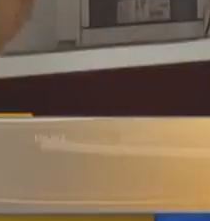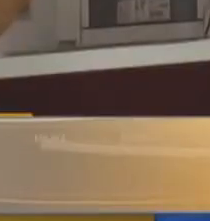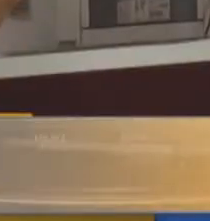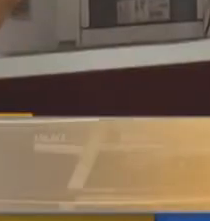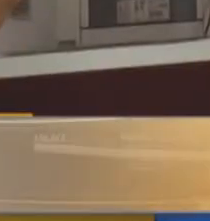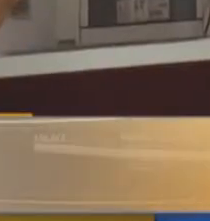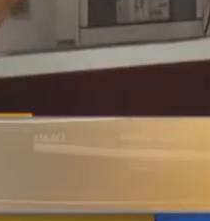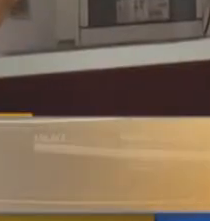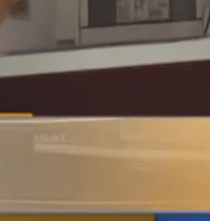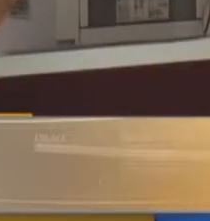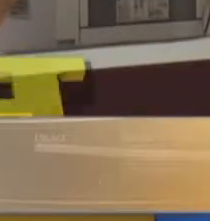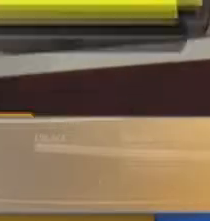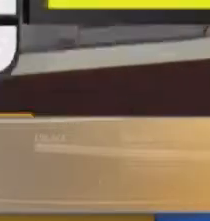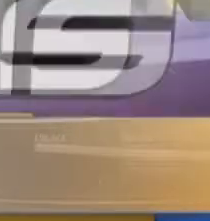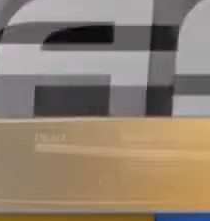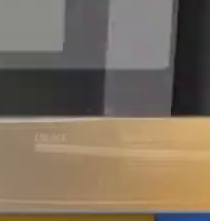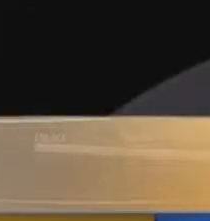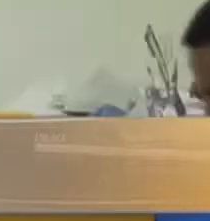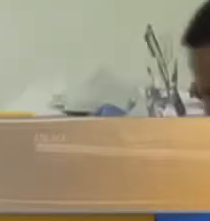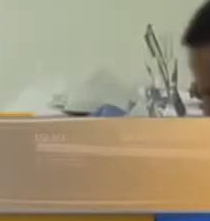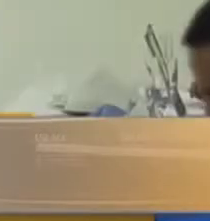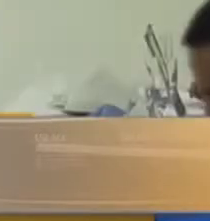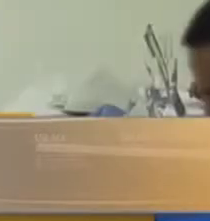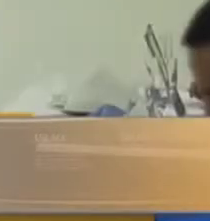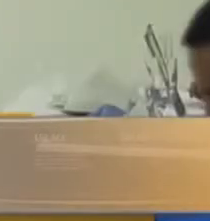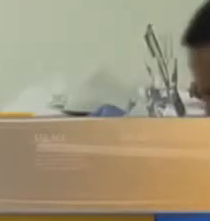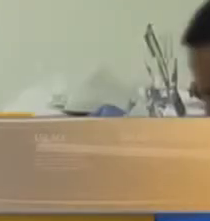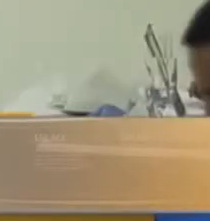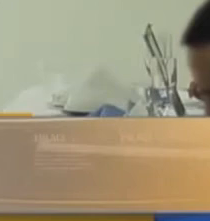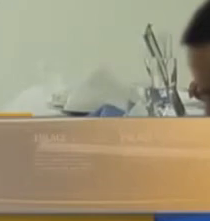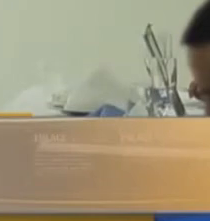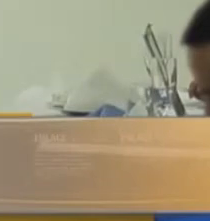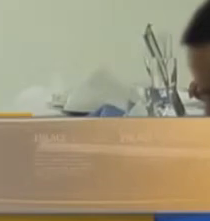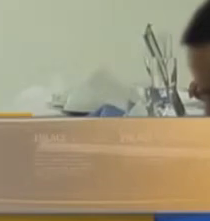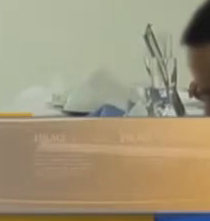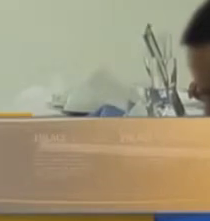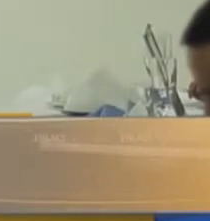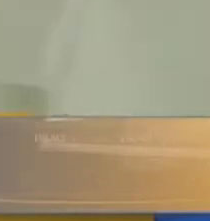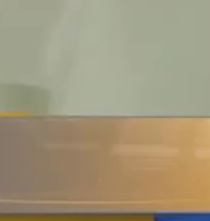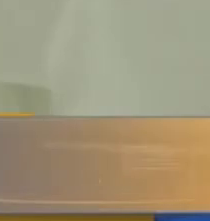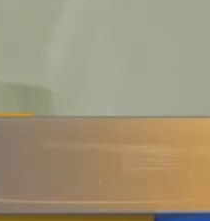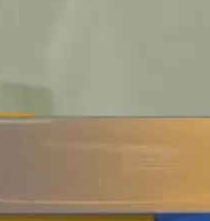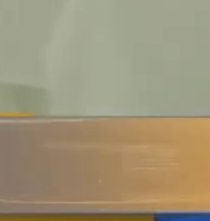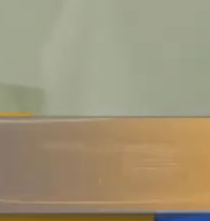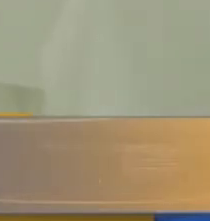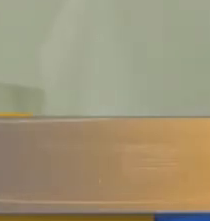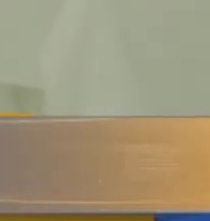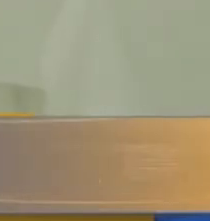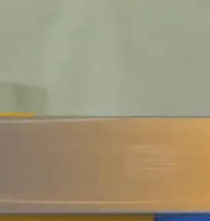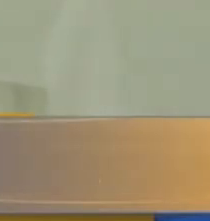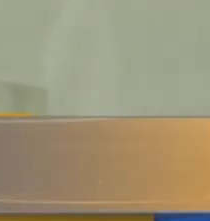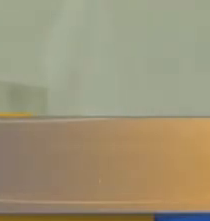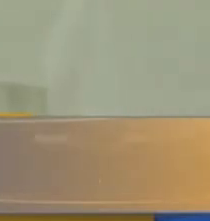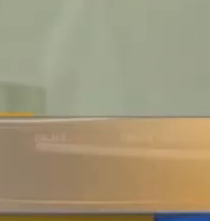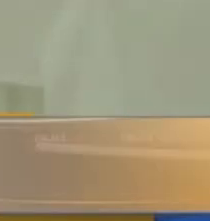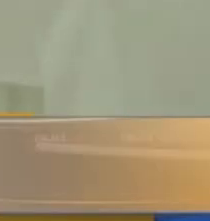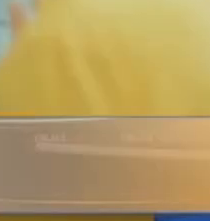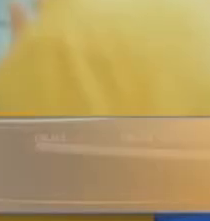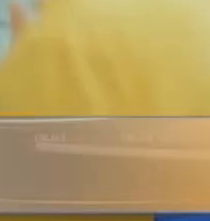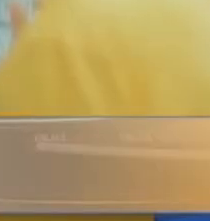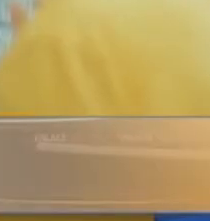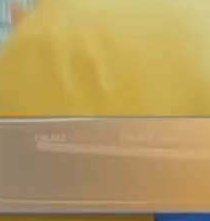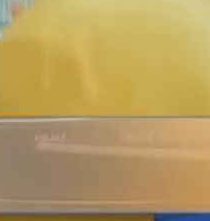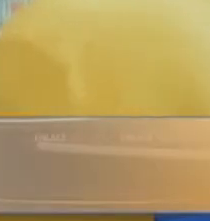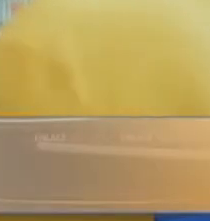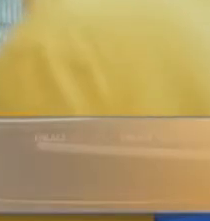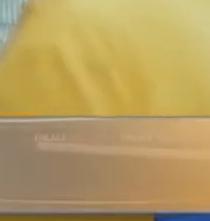entregó conclusiones de su última asamblea. Concluyó con éxito en Barranca Bermeja el conversatorio denominado Apuesta para la Construcción de Paz, en el